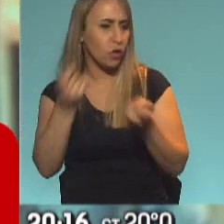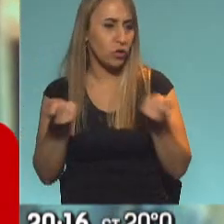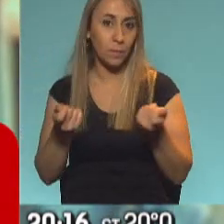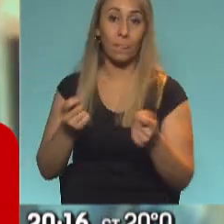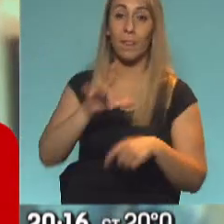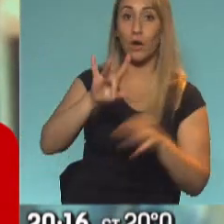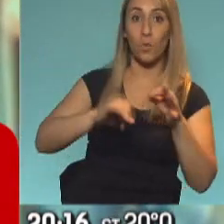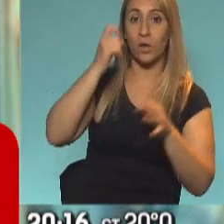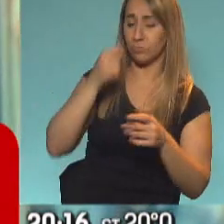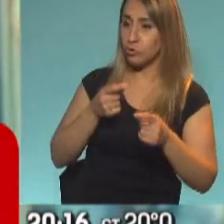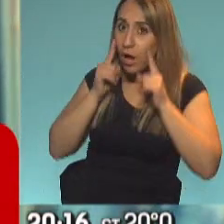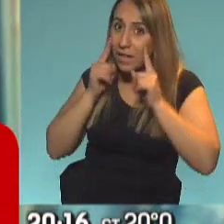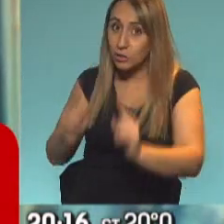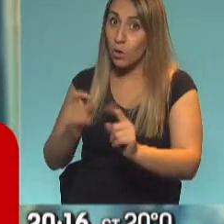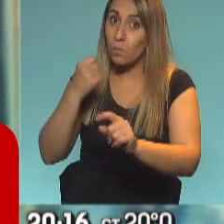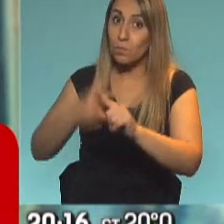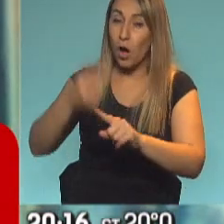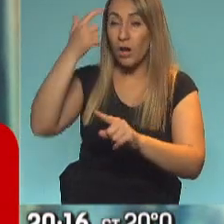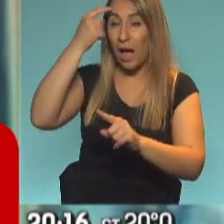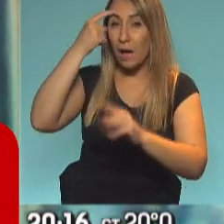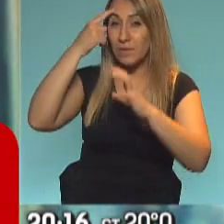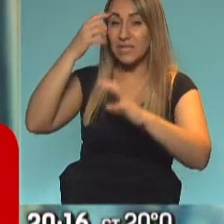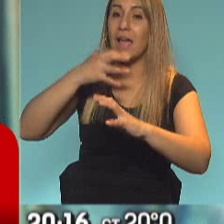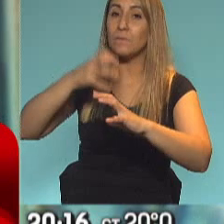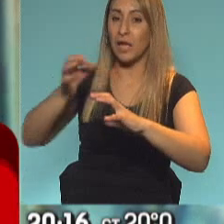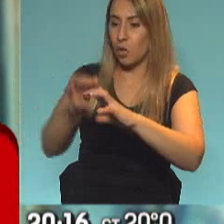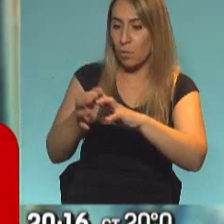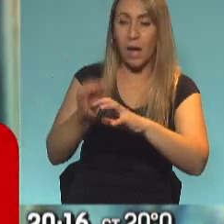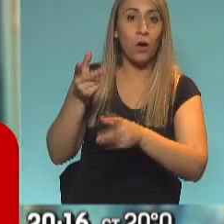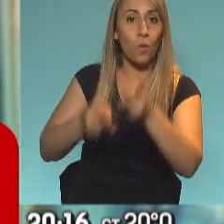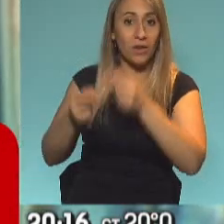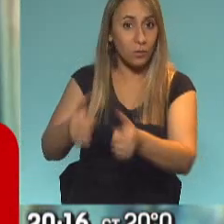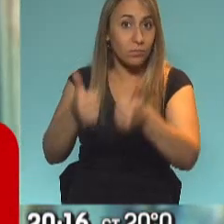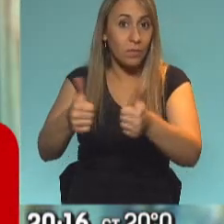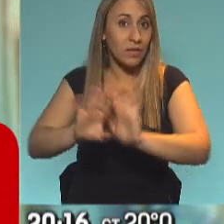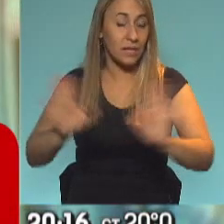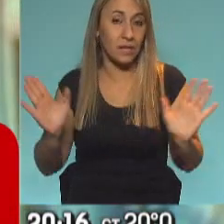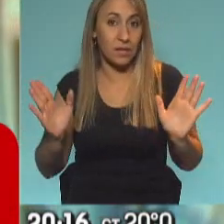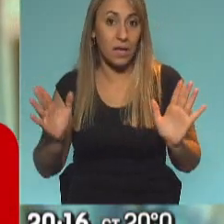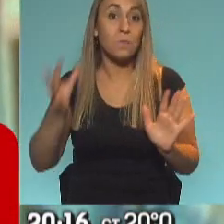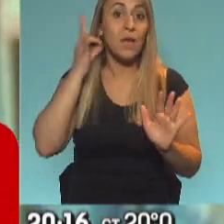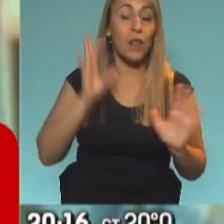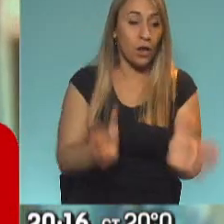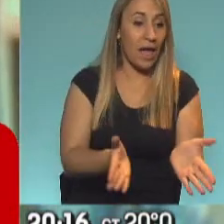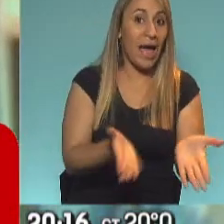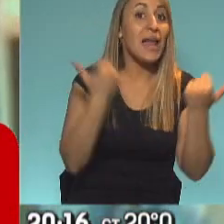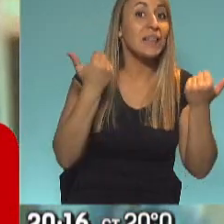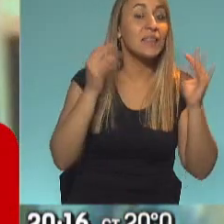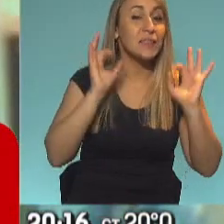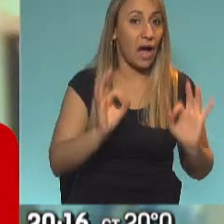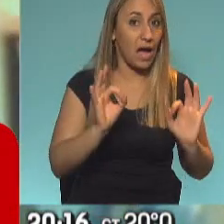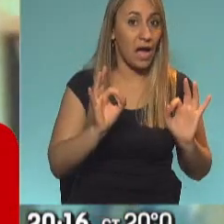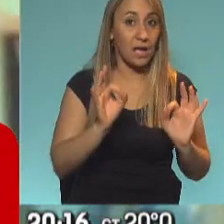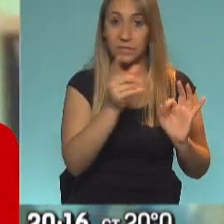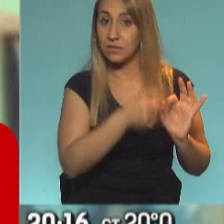traté por el hematoma subdural, se le hizo una operación y esa operación fue exitosa. Maradona se fue de alta y